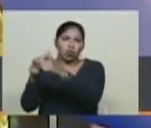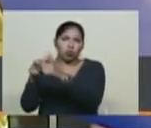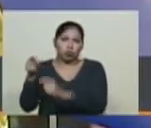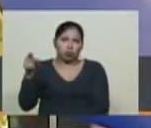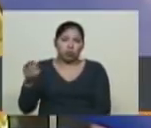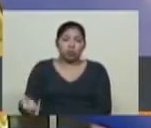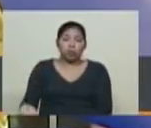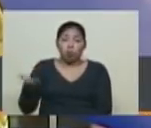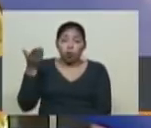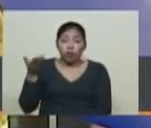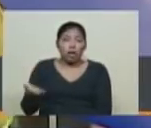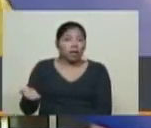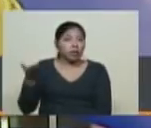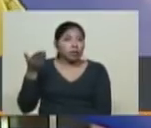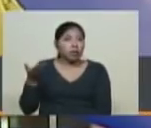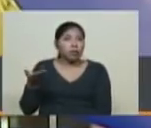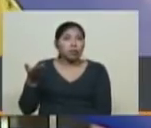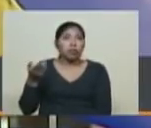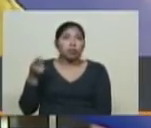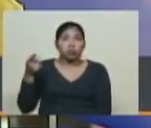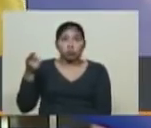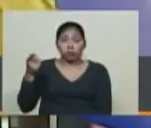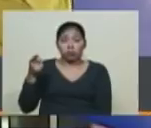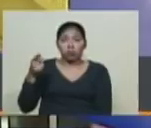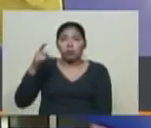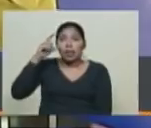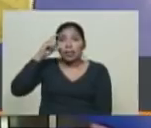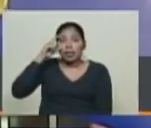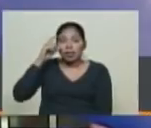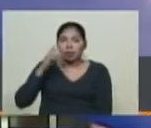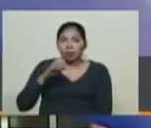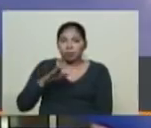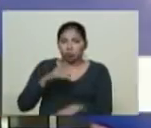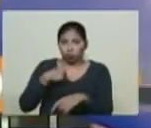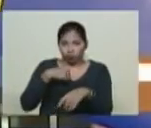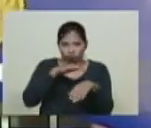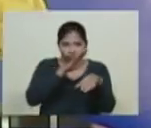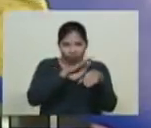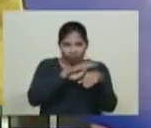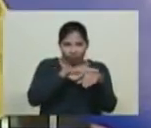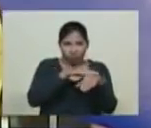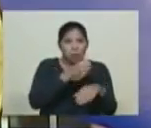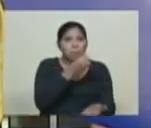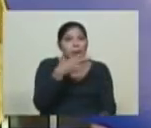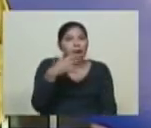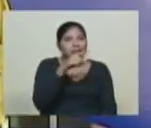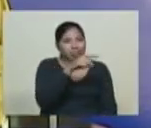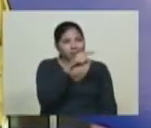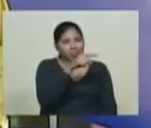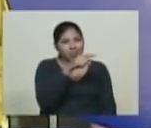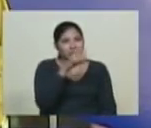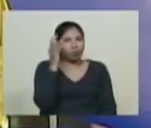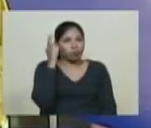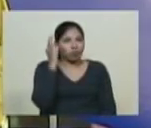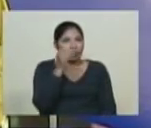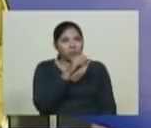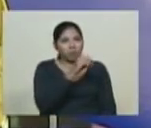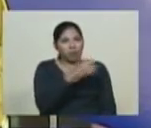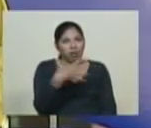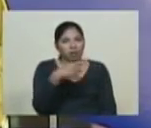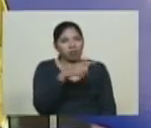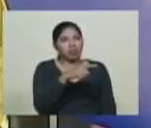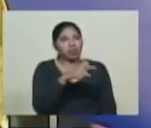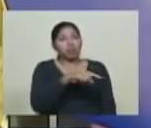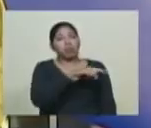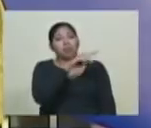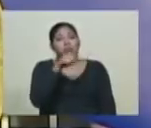muy importante, Elías. Le pido a Blanca Ecao, que está en el PASE, en la Concepción Palacio. Le pido al